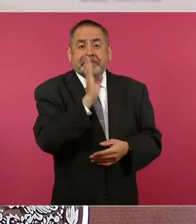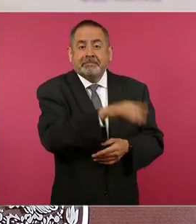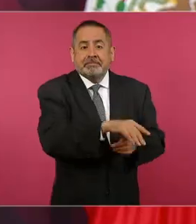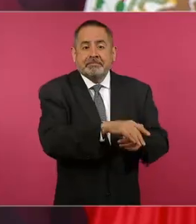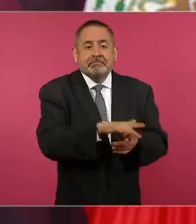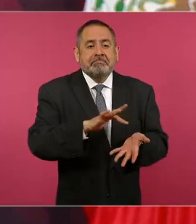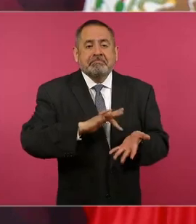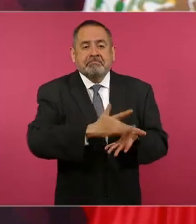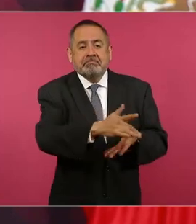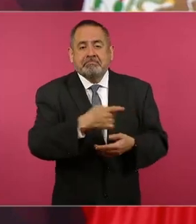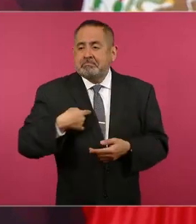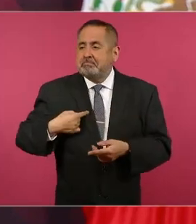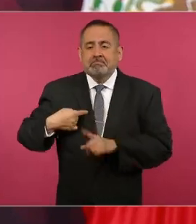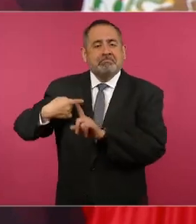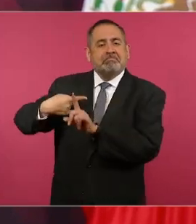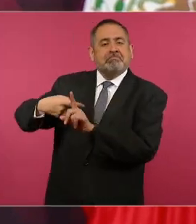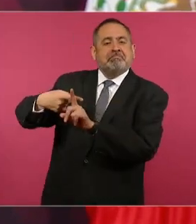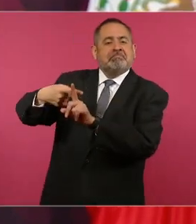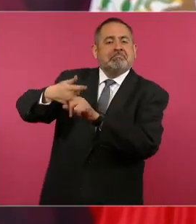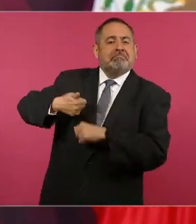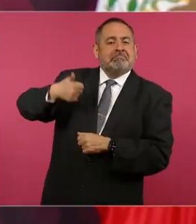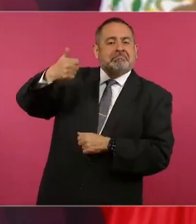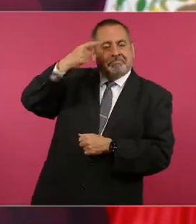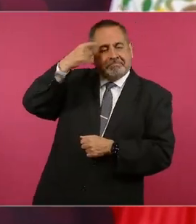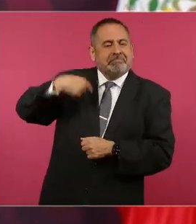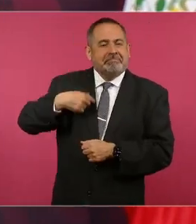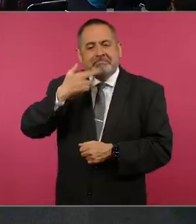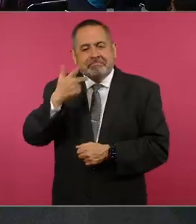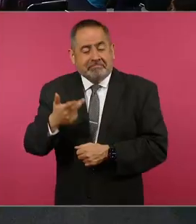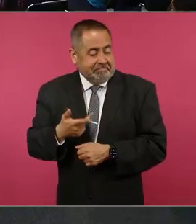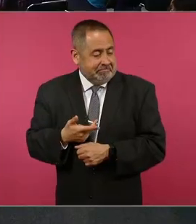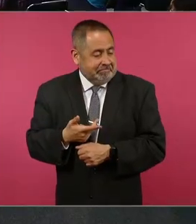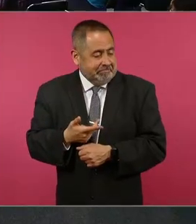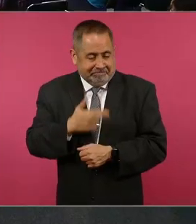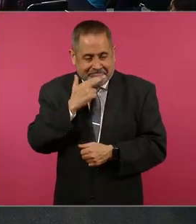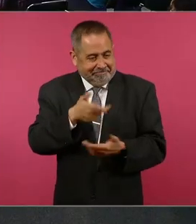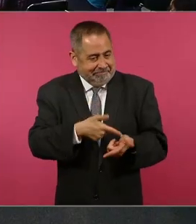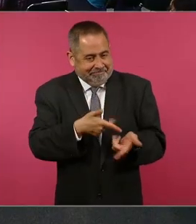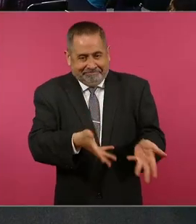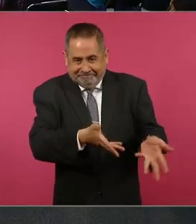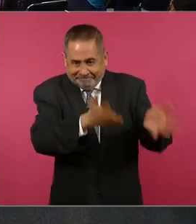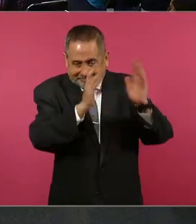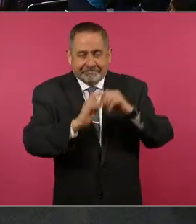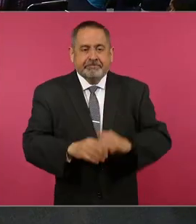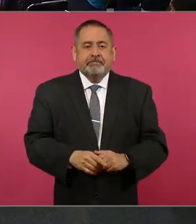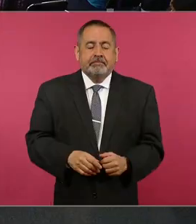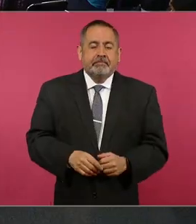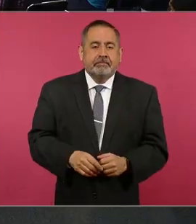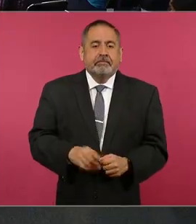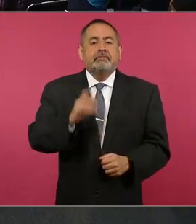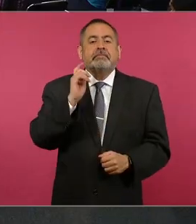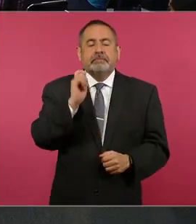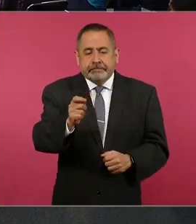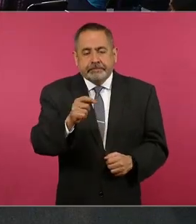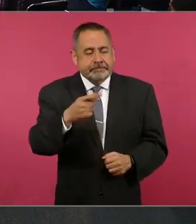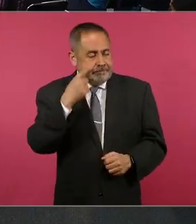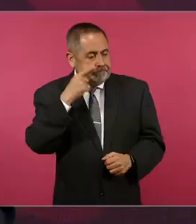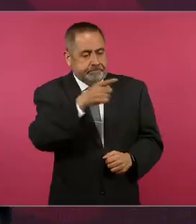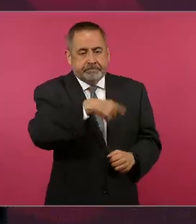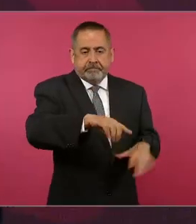pero esto tiene que ver entre otras cosas también con el menosprecho